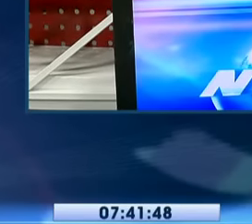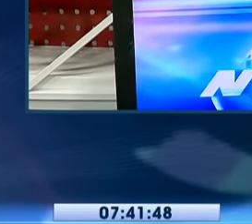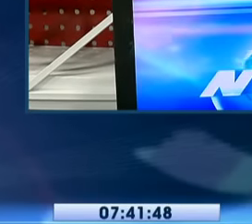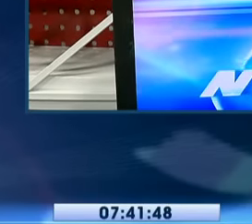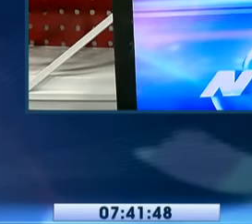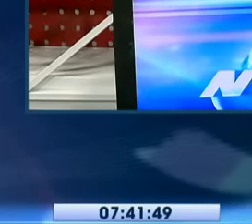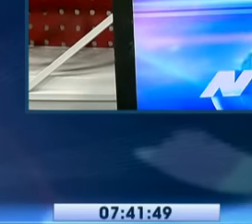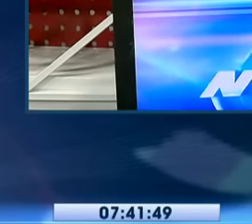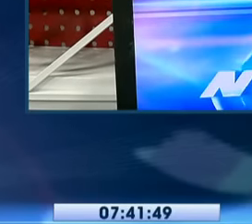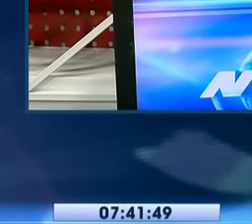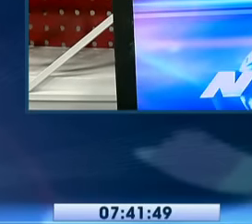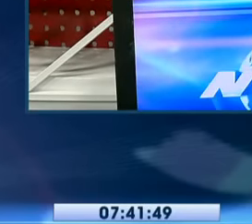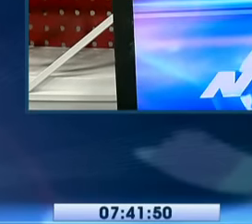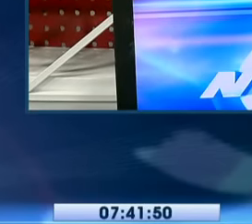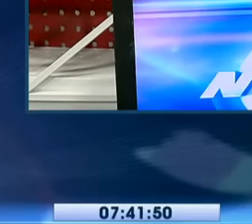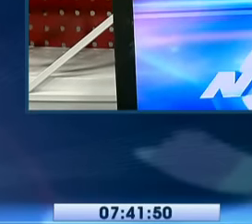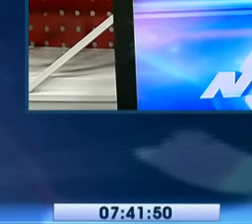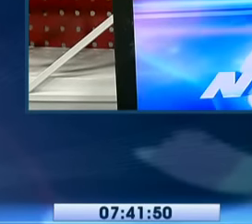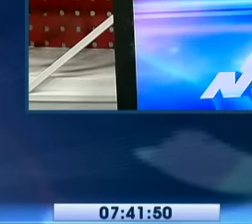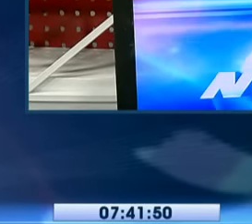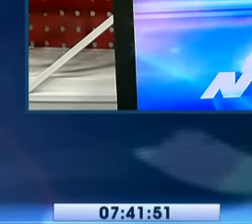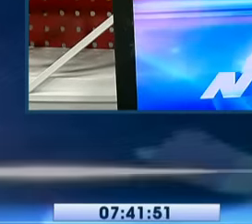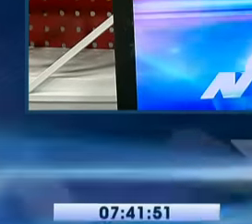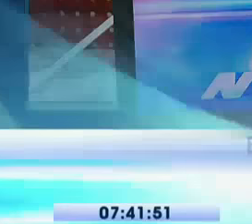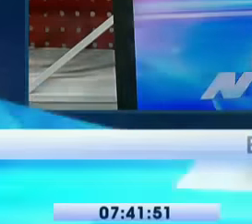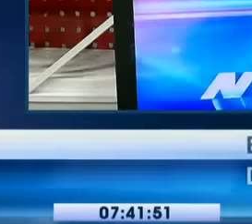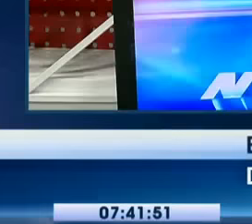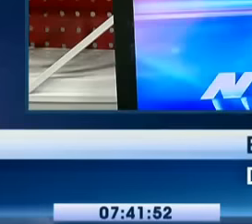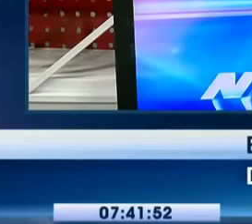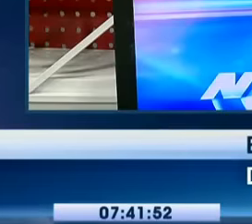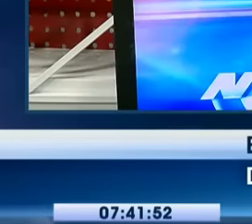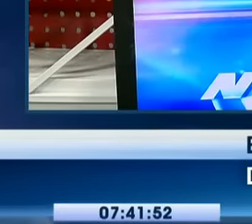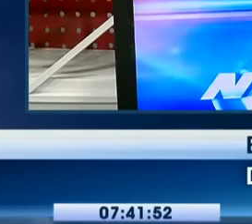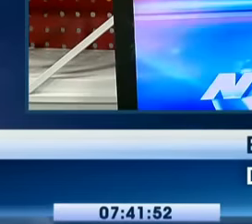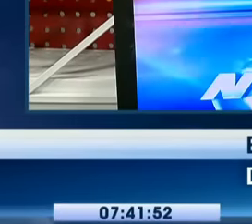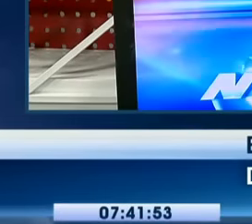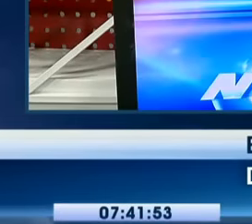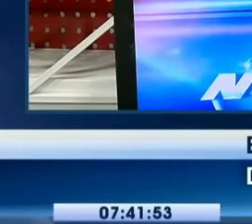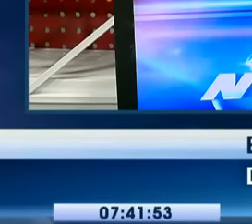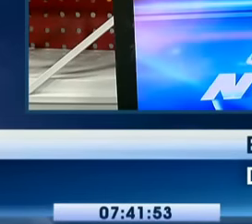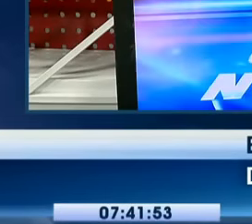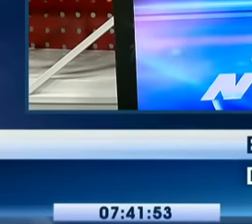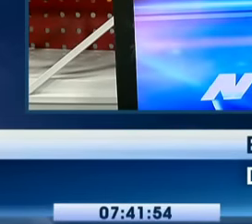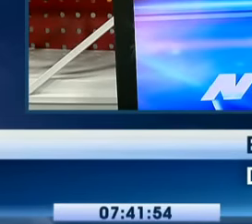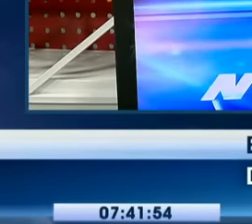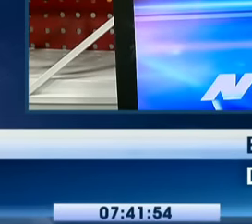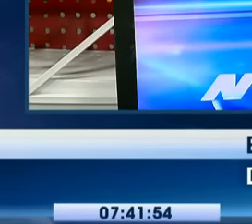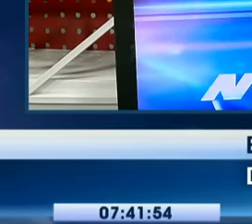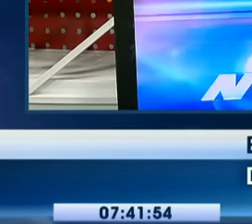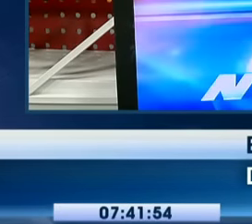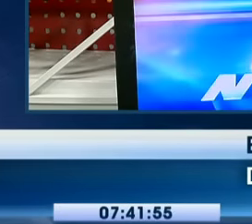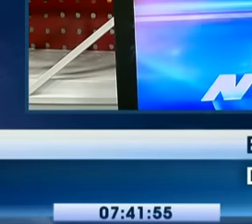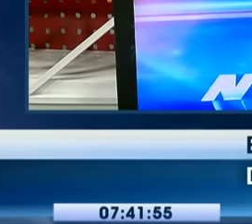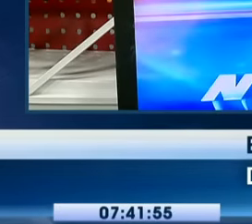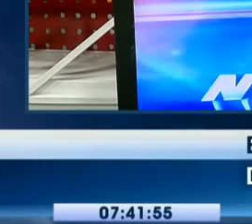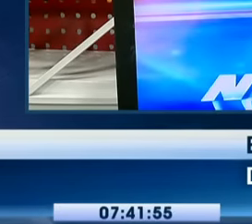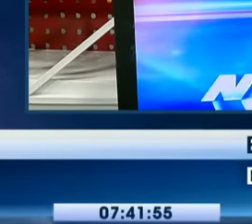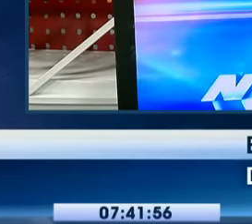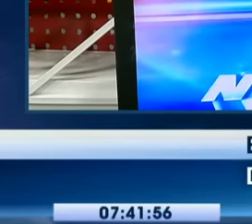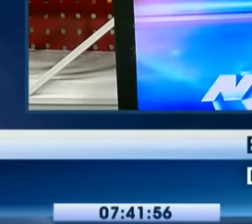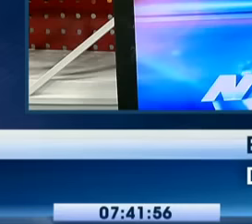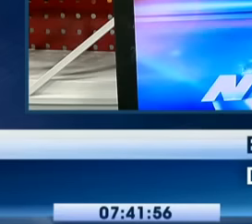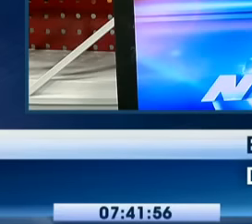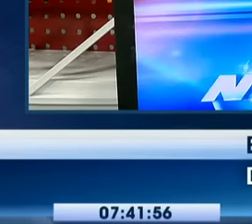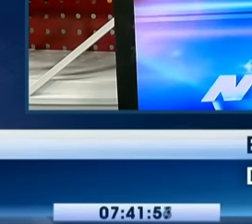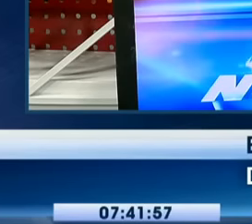cooperativa Valerio Estacio, en donde los vecinos, los moradores, todavía no se reponen del impacto de haber conocido el